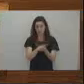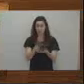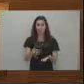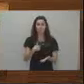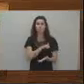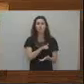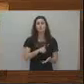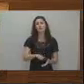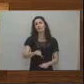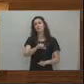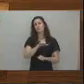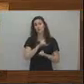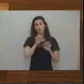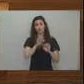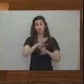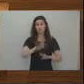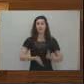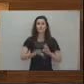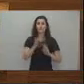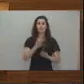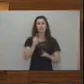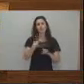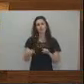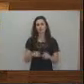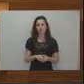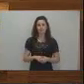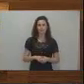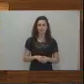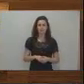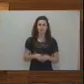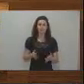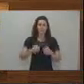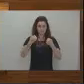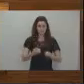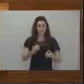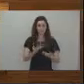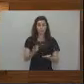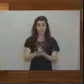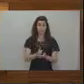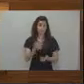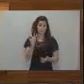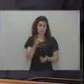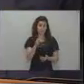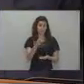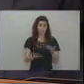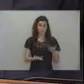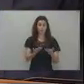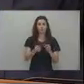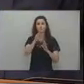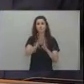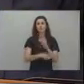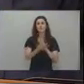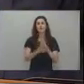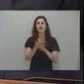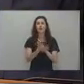que esto seguro que va a cambiar. Pero, insisto, valoro positivamente el que se hable de programa y esta es la tónica que nosotros vamos a